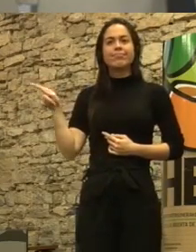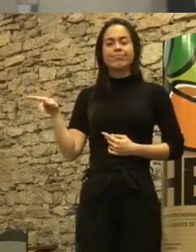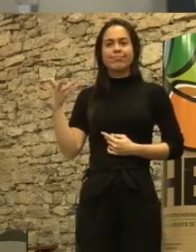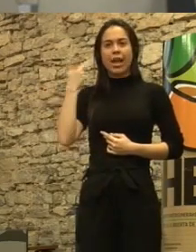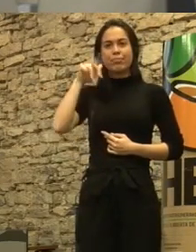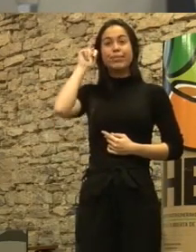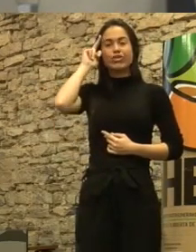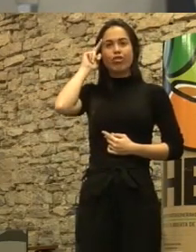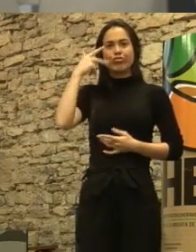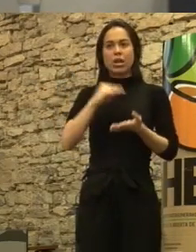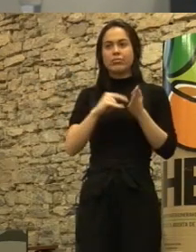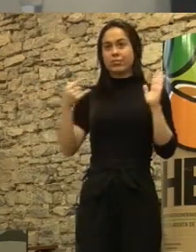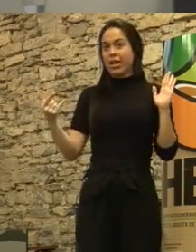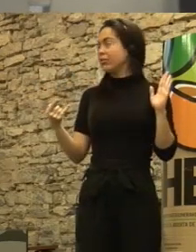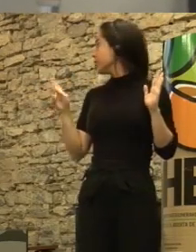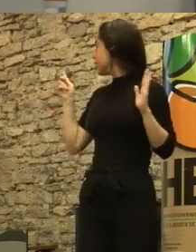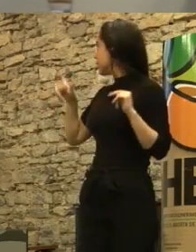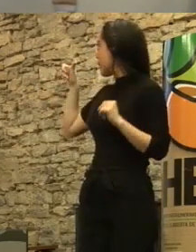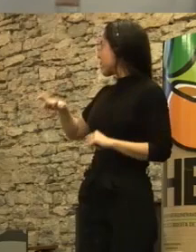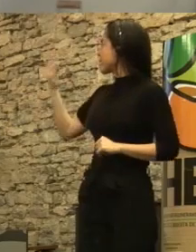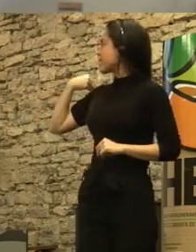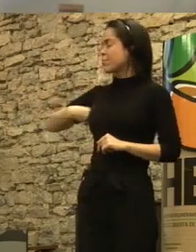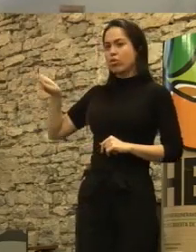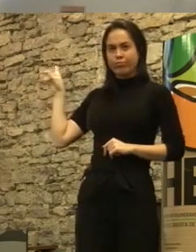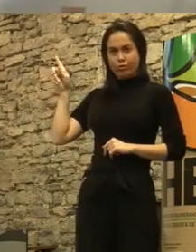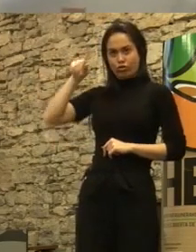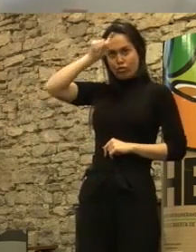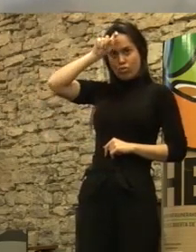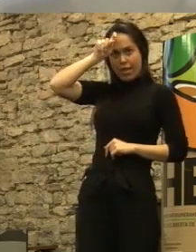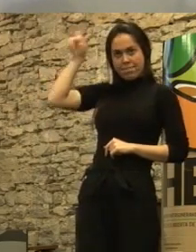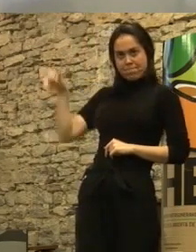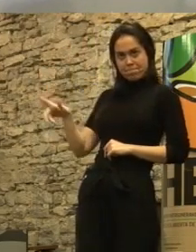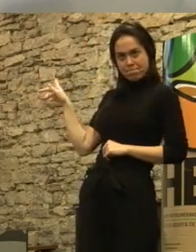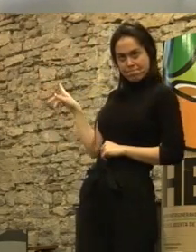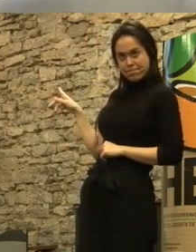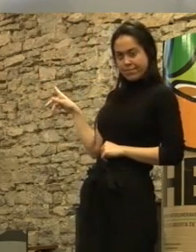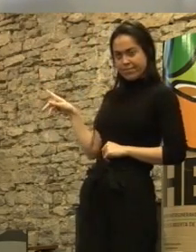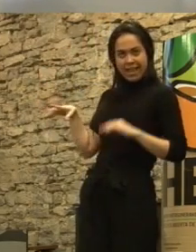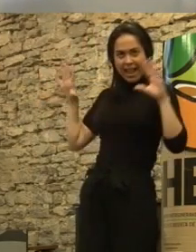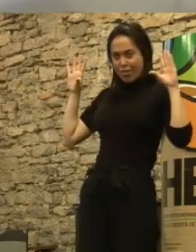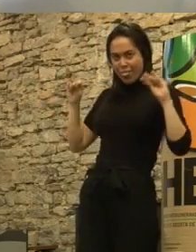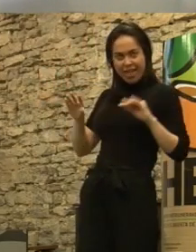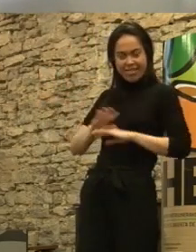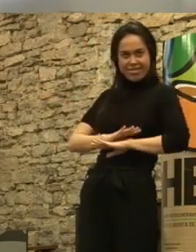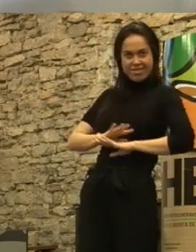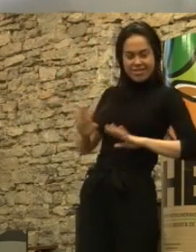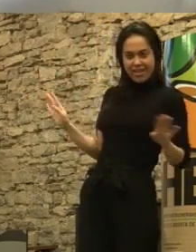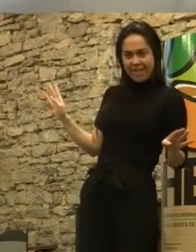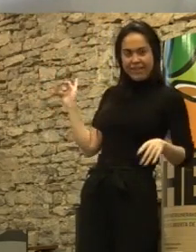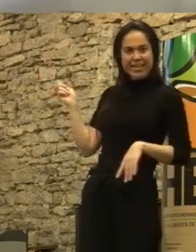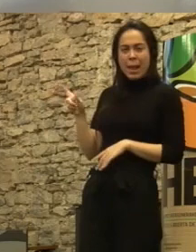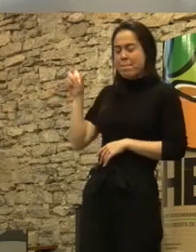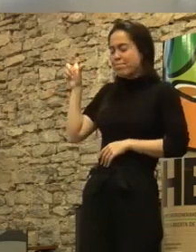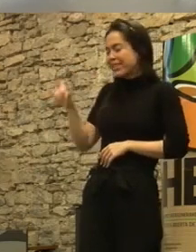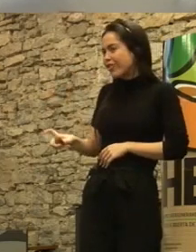siguiente crea, ese es el chico, alucinante, alucinante, porque la generosidad de esta gente